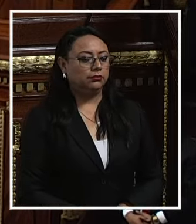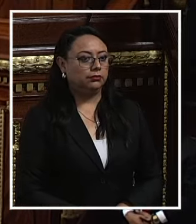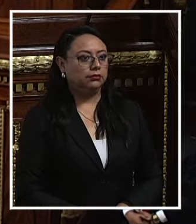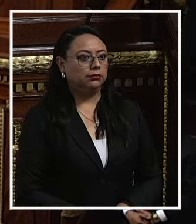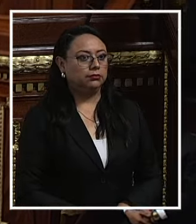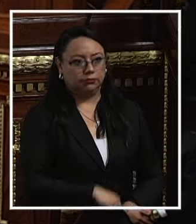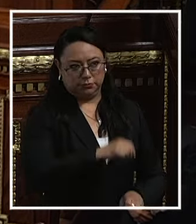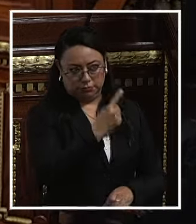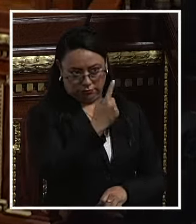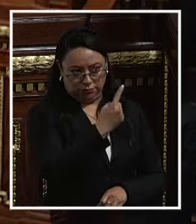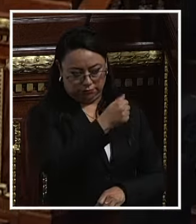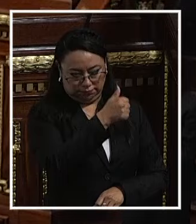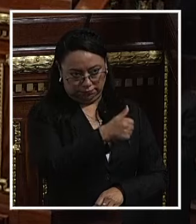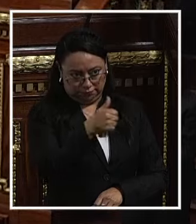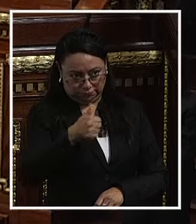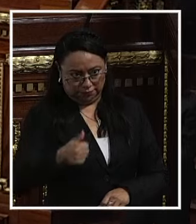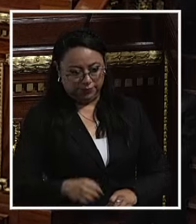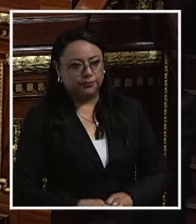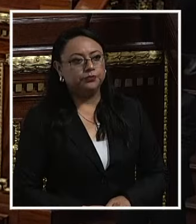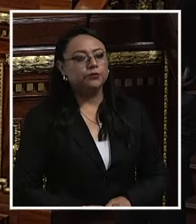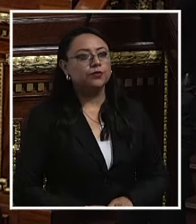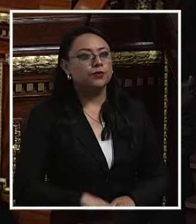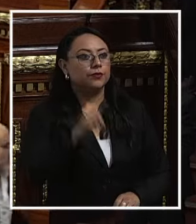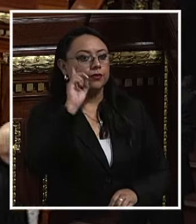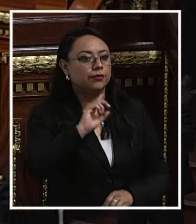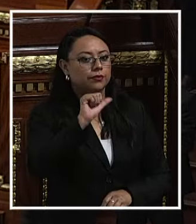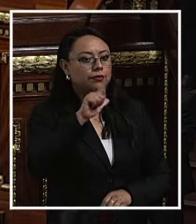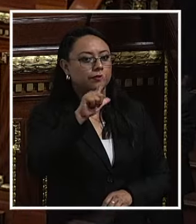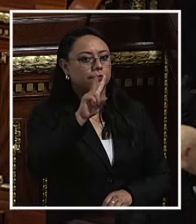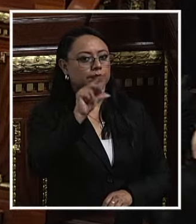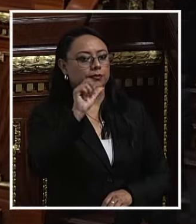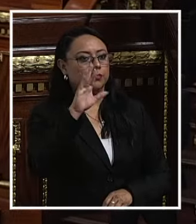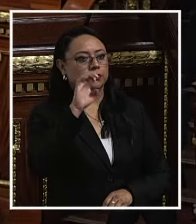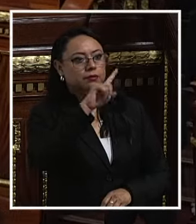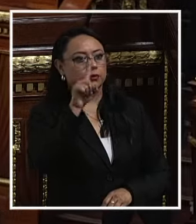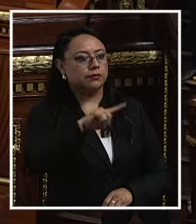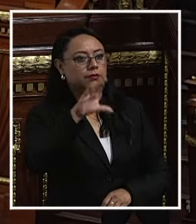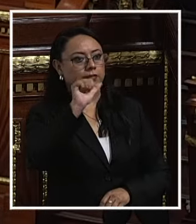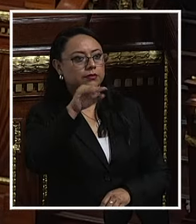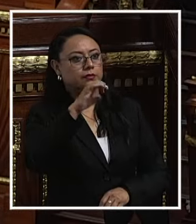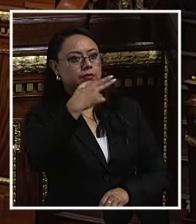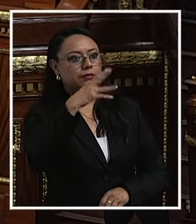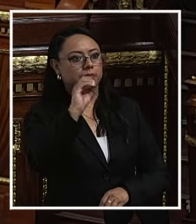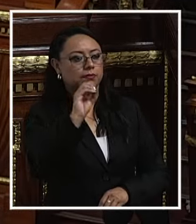Uno por uno. Álvarez Camacho, Daniela Gisela.